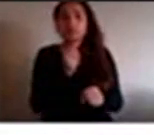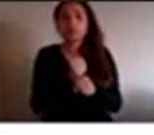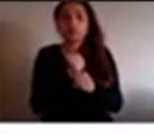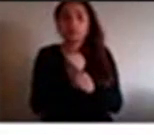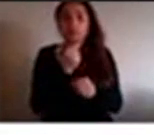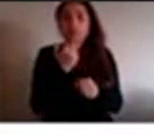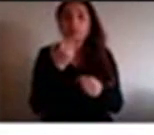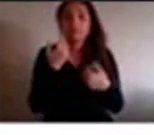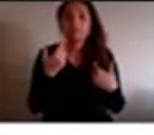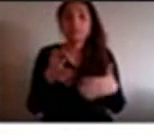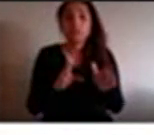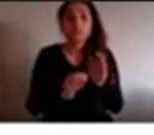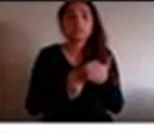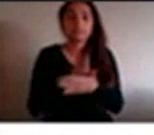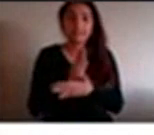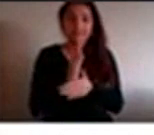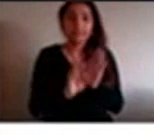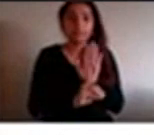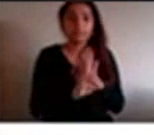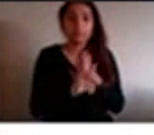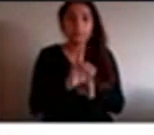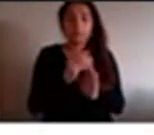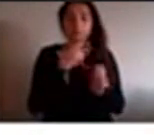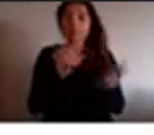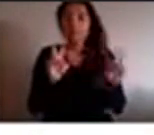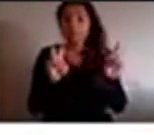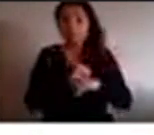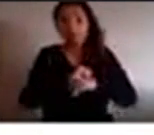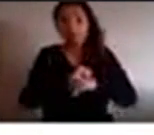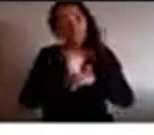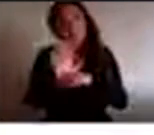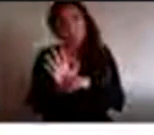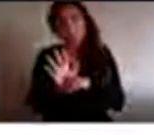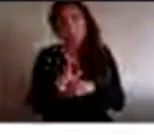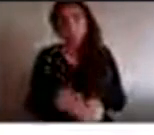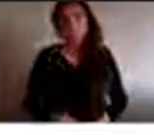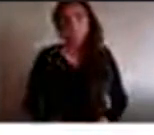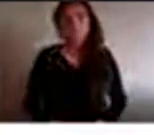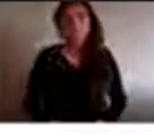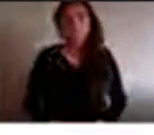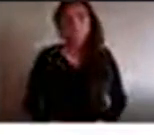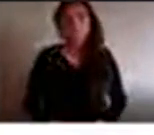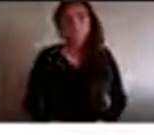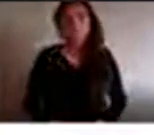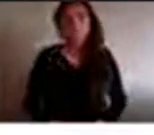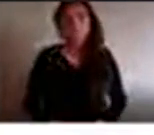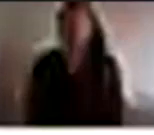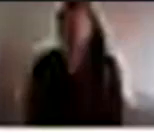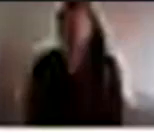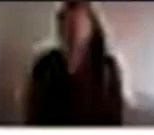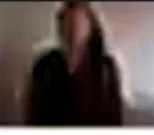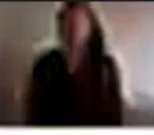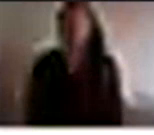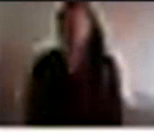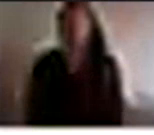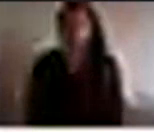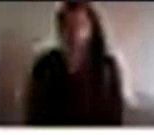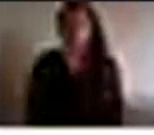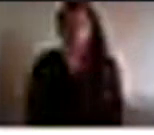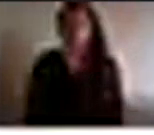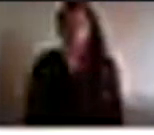desarrollado e implementado a propósito de la pandemia del COVID. Por favor, la siguiente lámina. Bueno, a